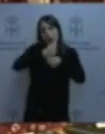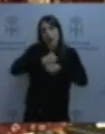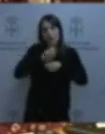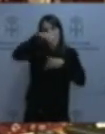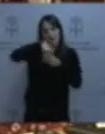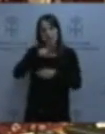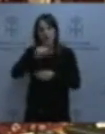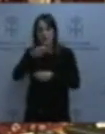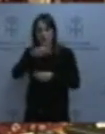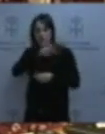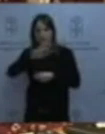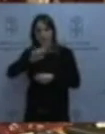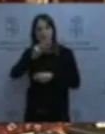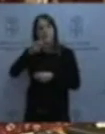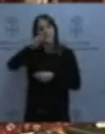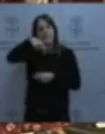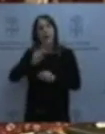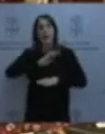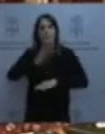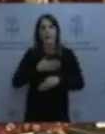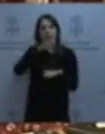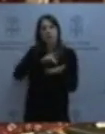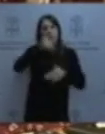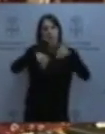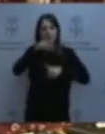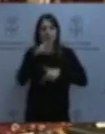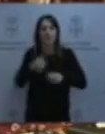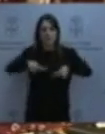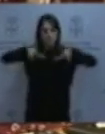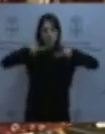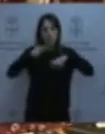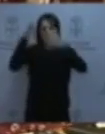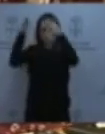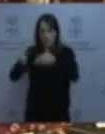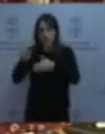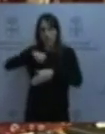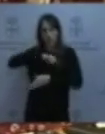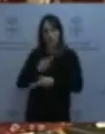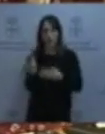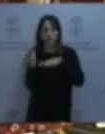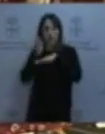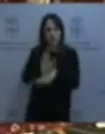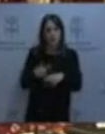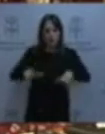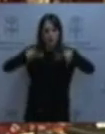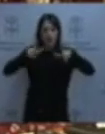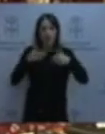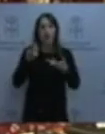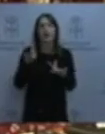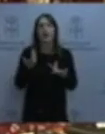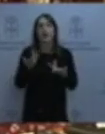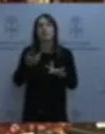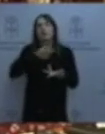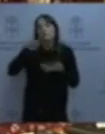Liberbank. Mañana se producirá la votación. Ustedes y nosotros presentamos candidatos. Tendrán que decidir en esa fundación